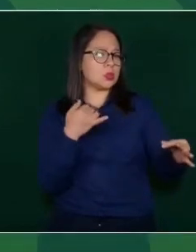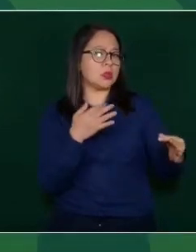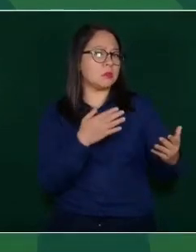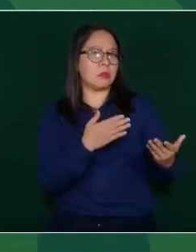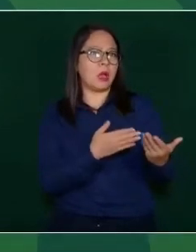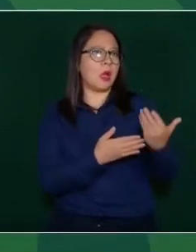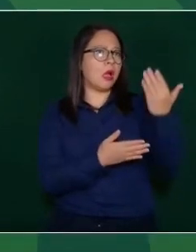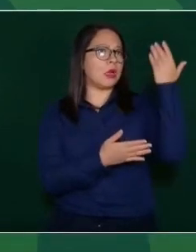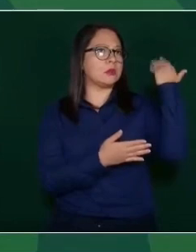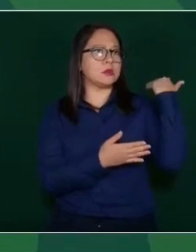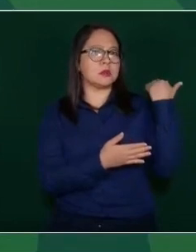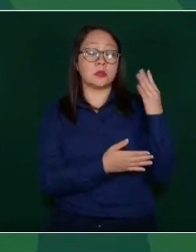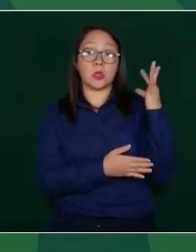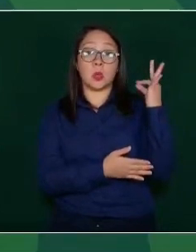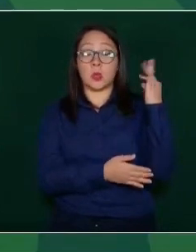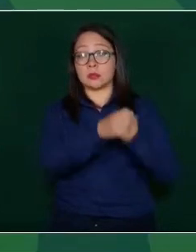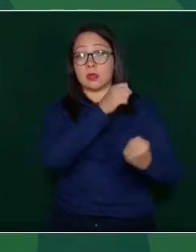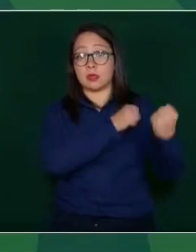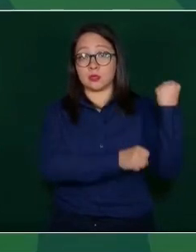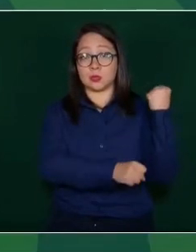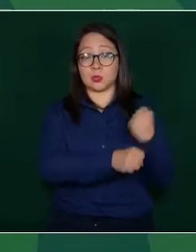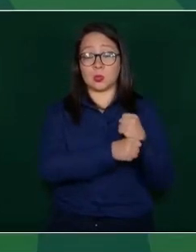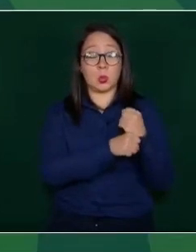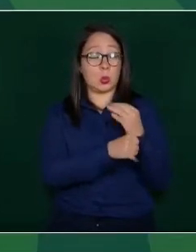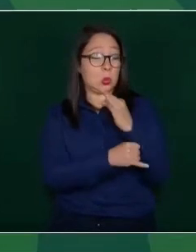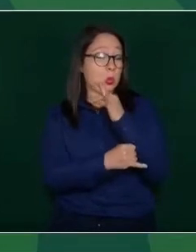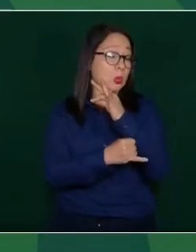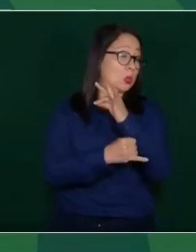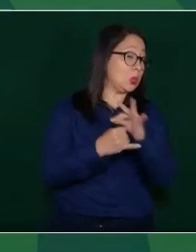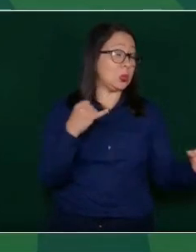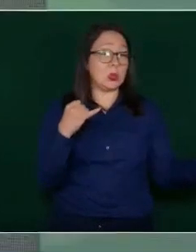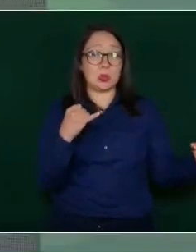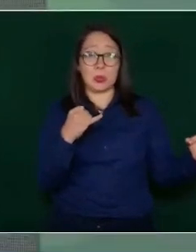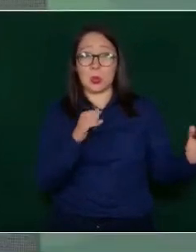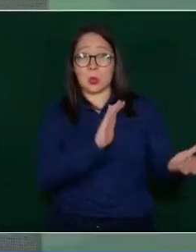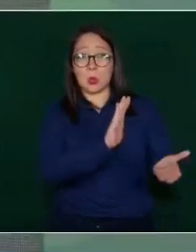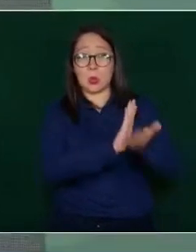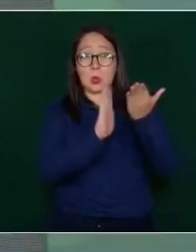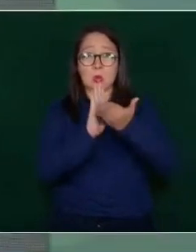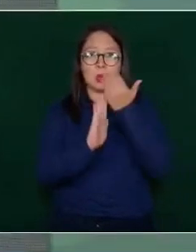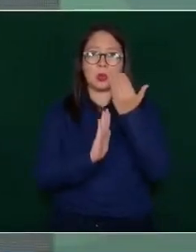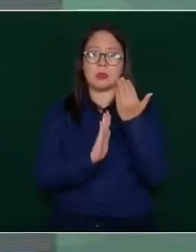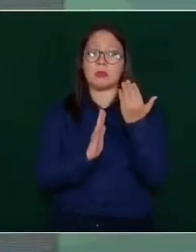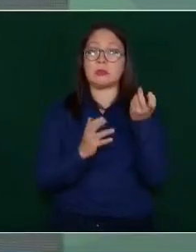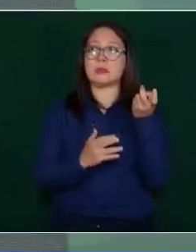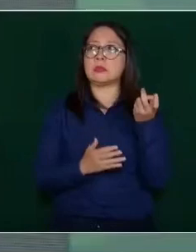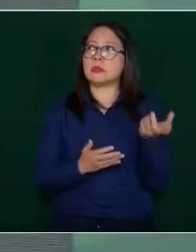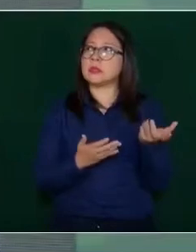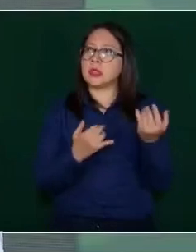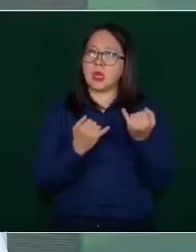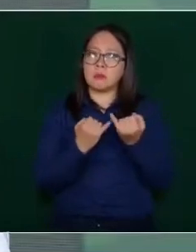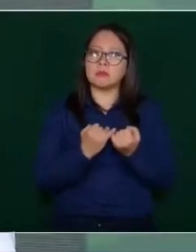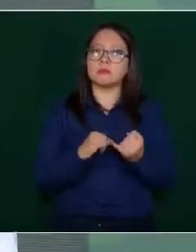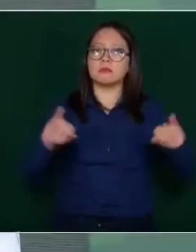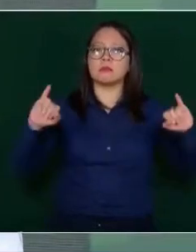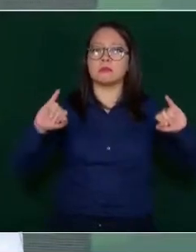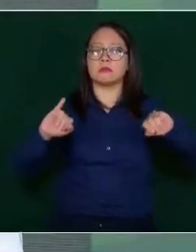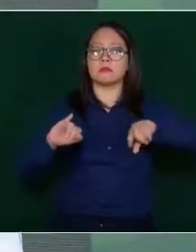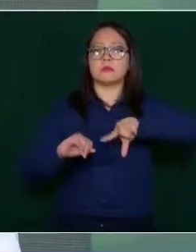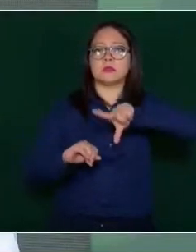hace más de 40 años. La última, esa la inauguraron y entró